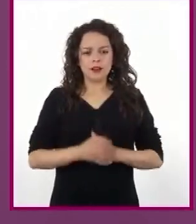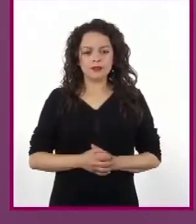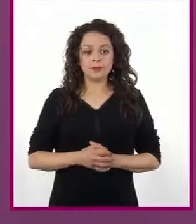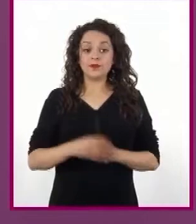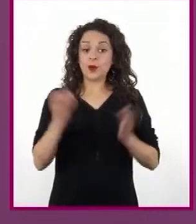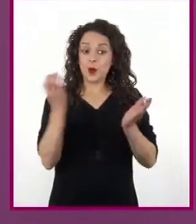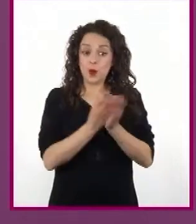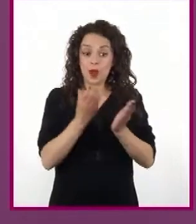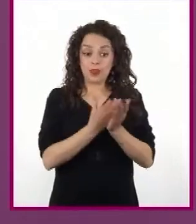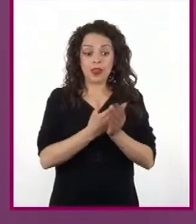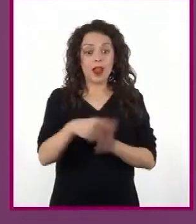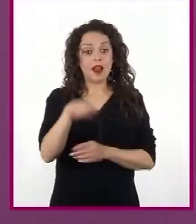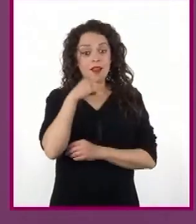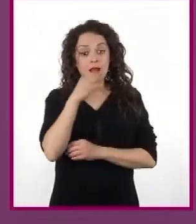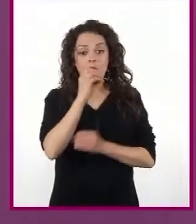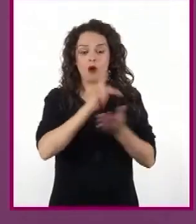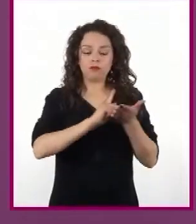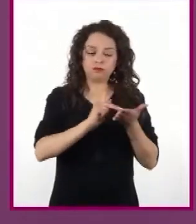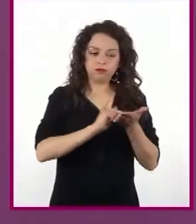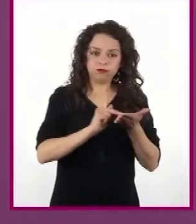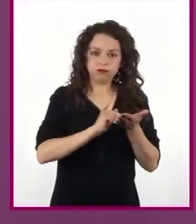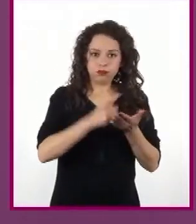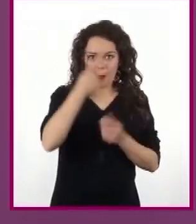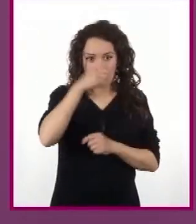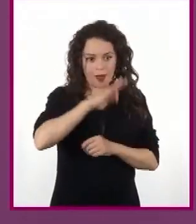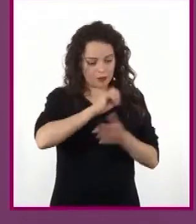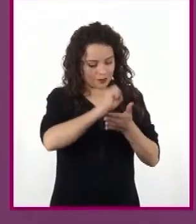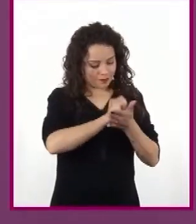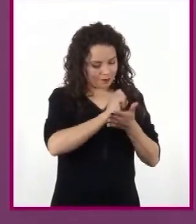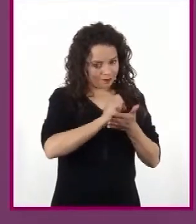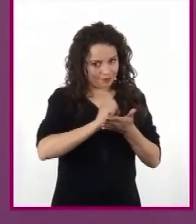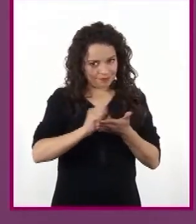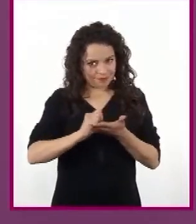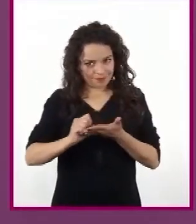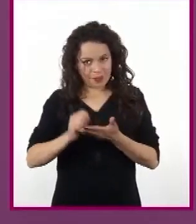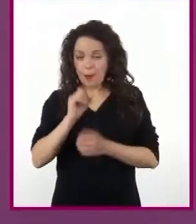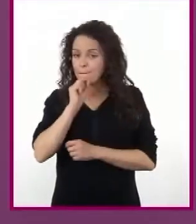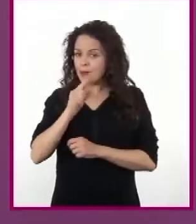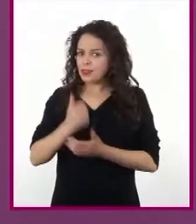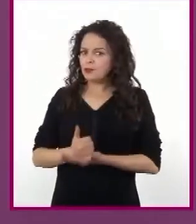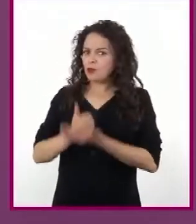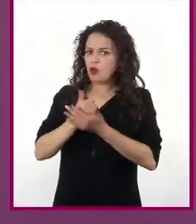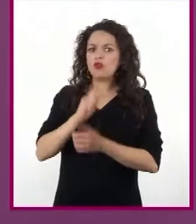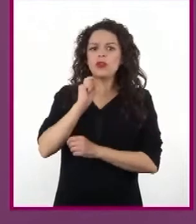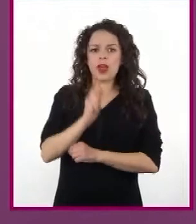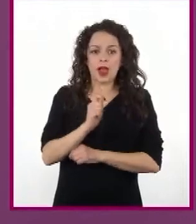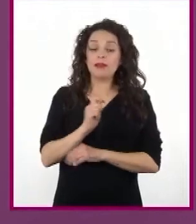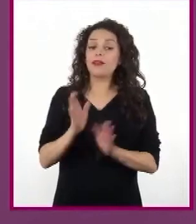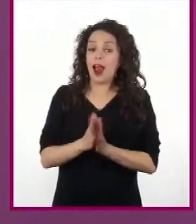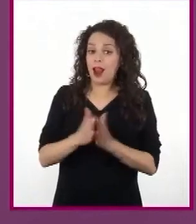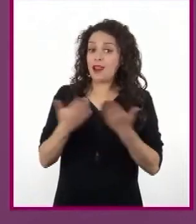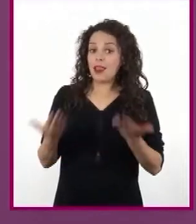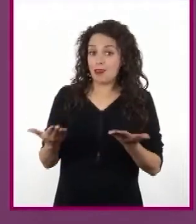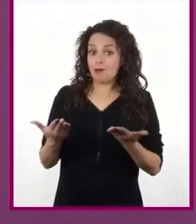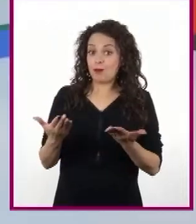cuaderno y lápiz o bolígrafo para que puedan tomar notas. También podría ayudarles tener a la mano su libro de